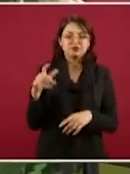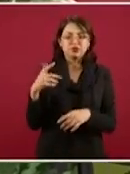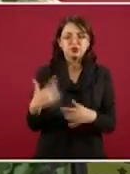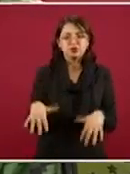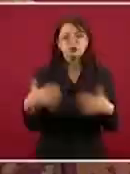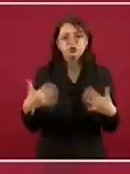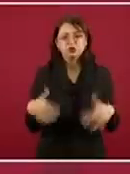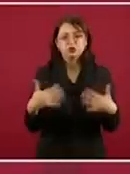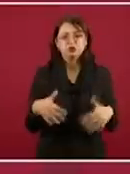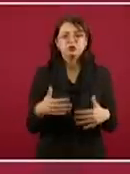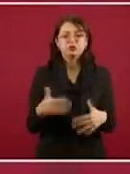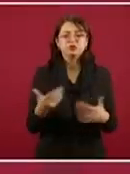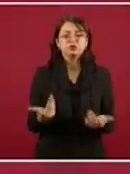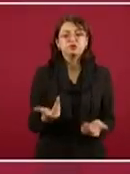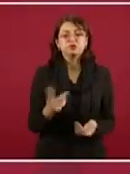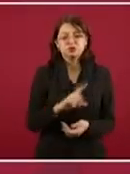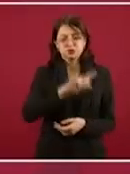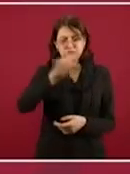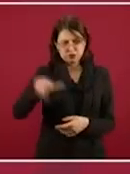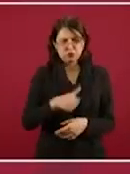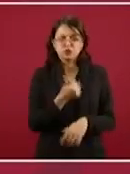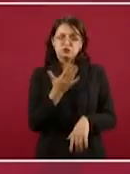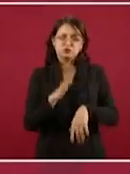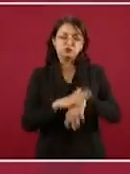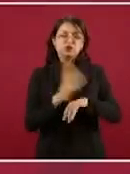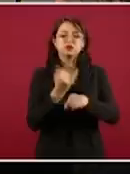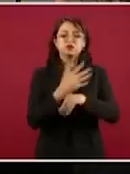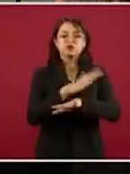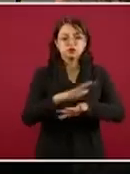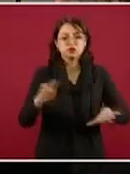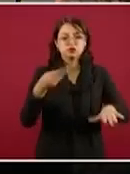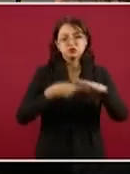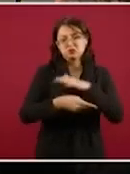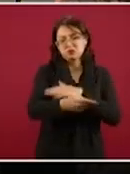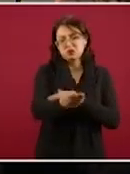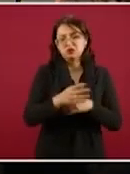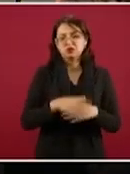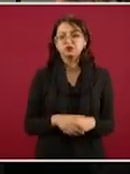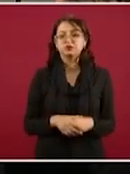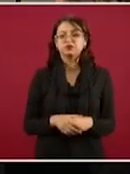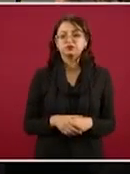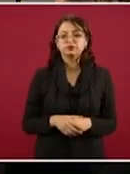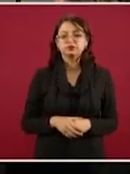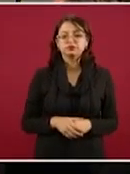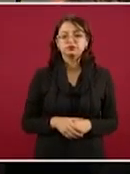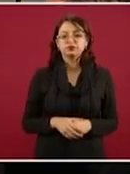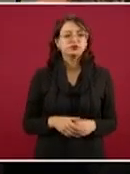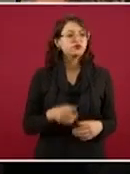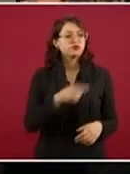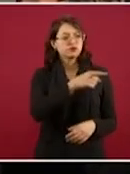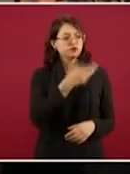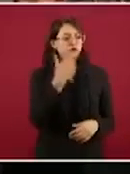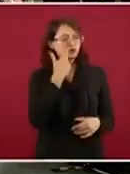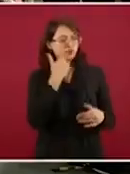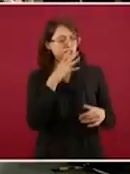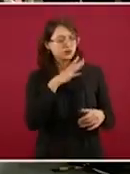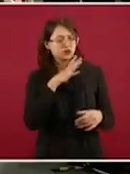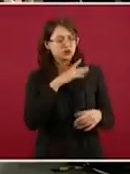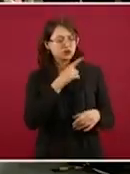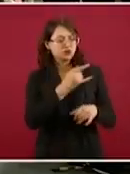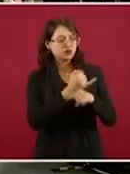si nos permite, señor presidente, después hacerles llegar la información. ¿No tienen ahí el antecedente?